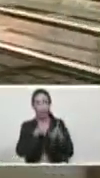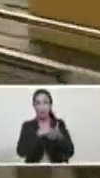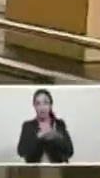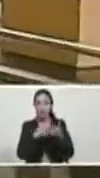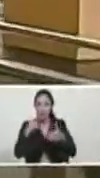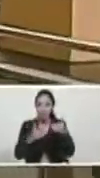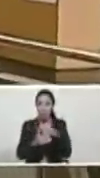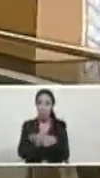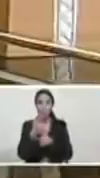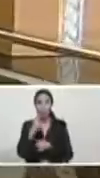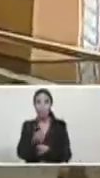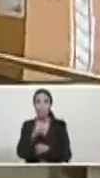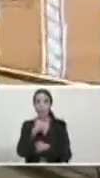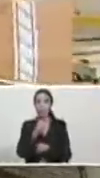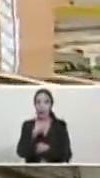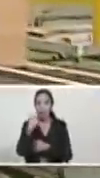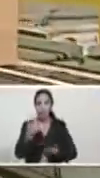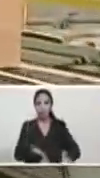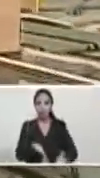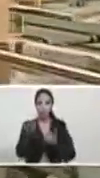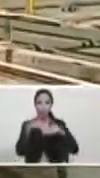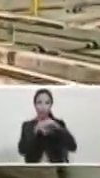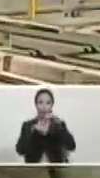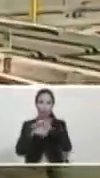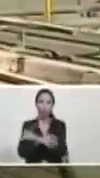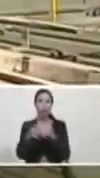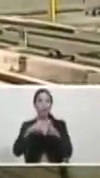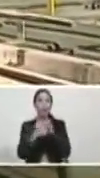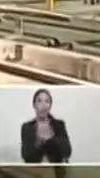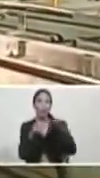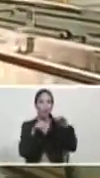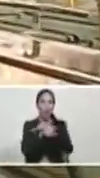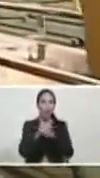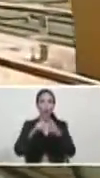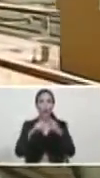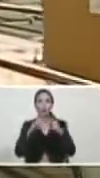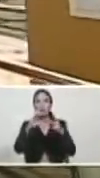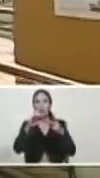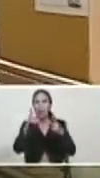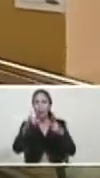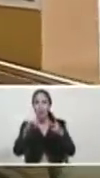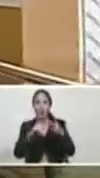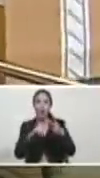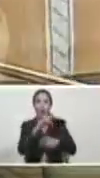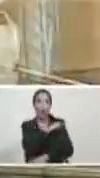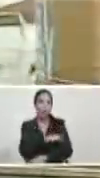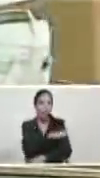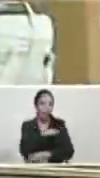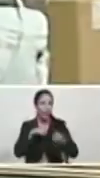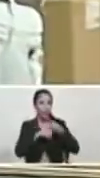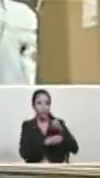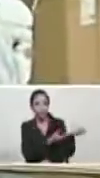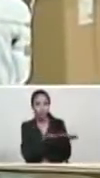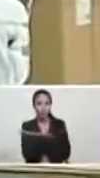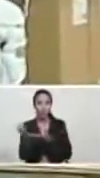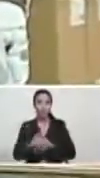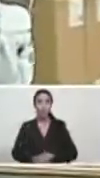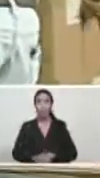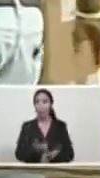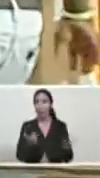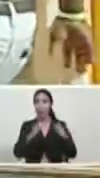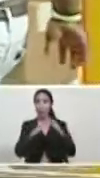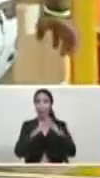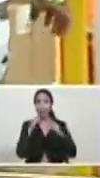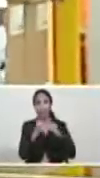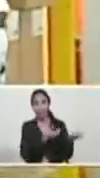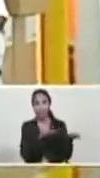las medicinas para la red ambulatoria, barrio adentro, adentro, que llega hasta el hogar de los venezolanos, la medicina que